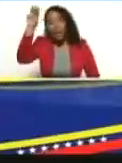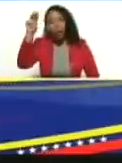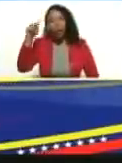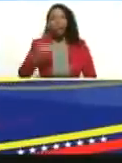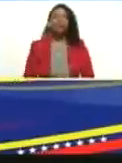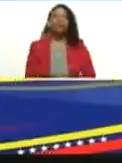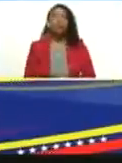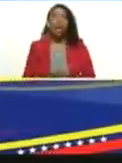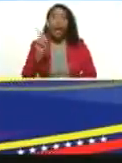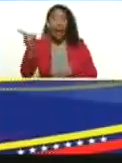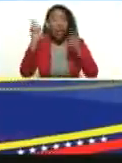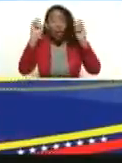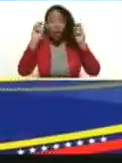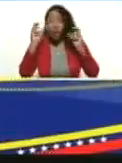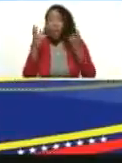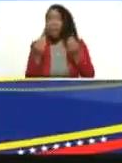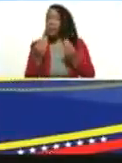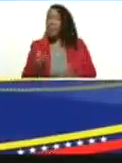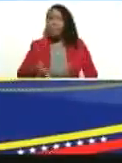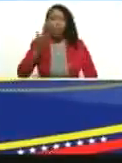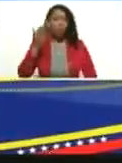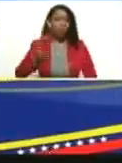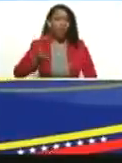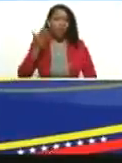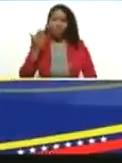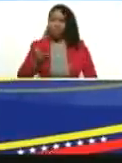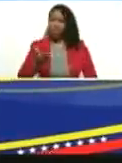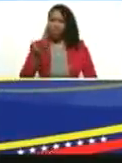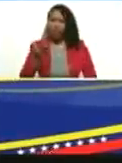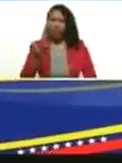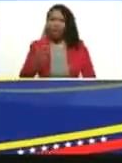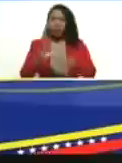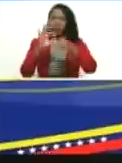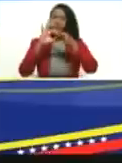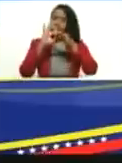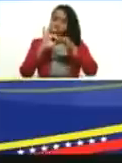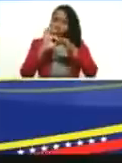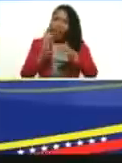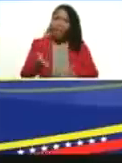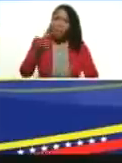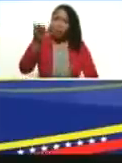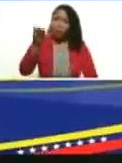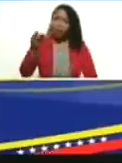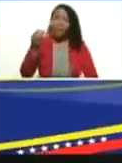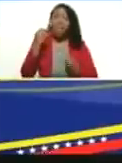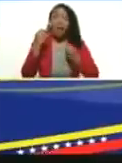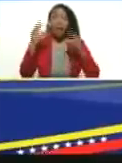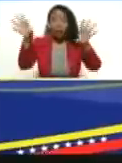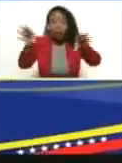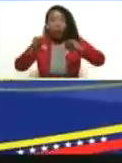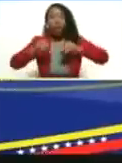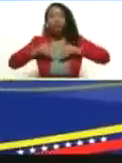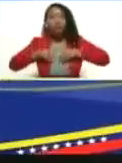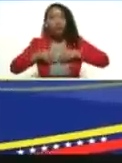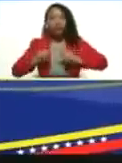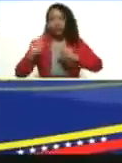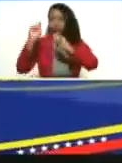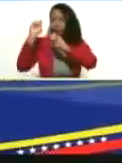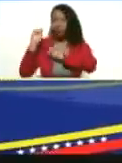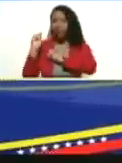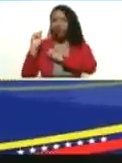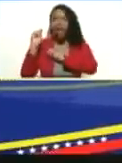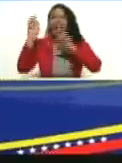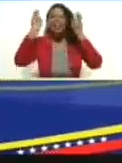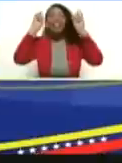temas vitales de la integración de La Unión asumirnos con el concepto